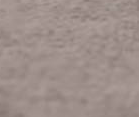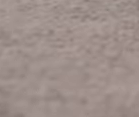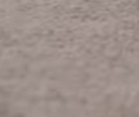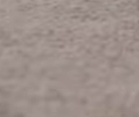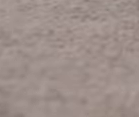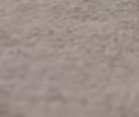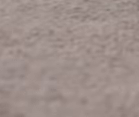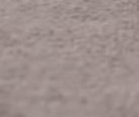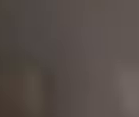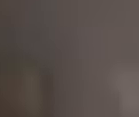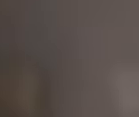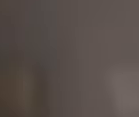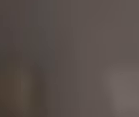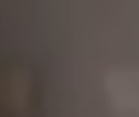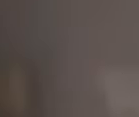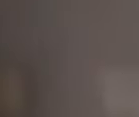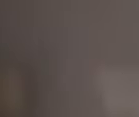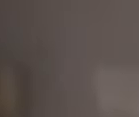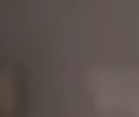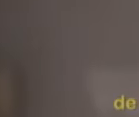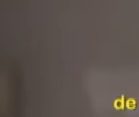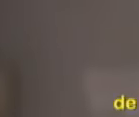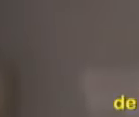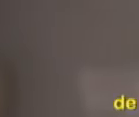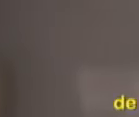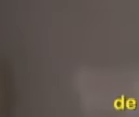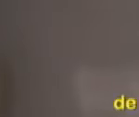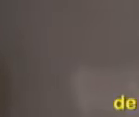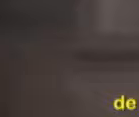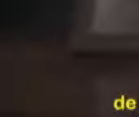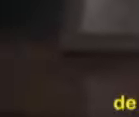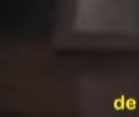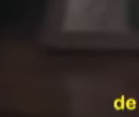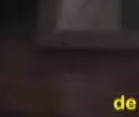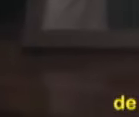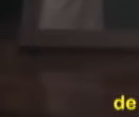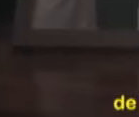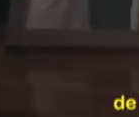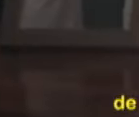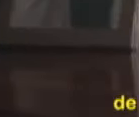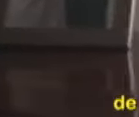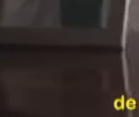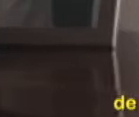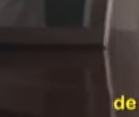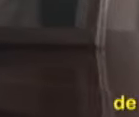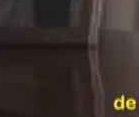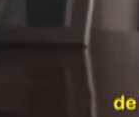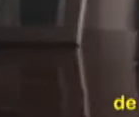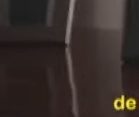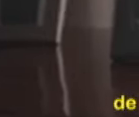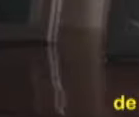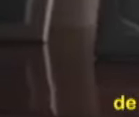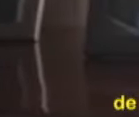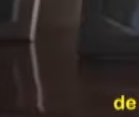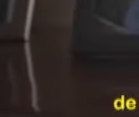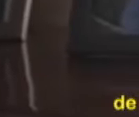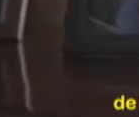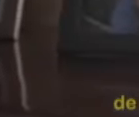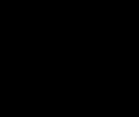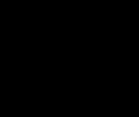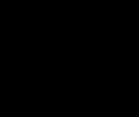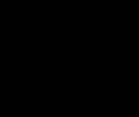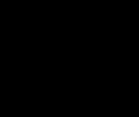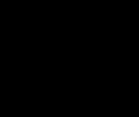Todas las personas desaparecidas están presentes. Las autoridades tienen obligación de buscarlas y sancionar a los